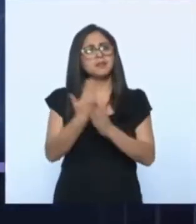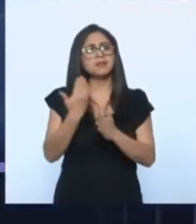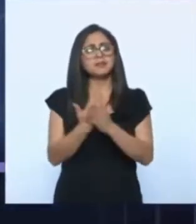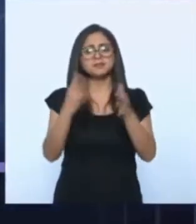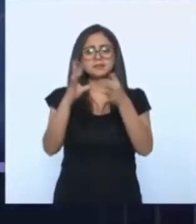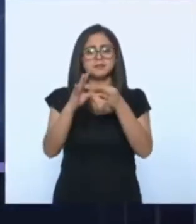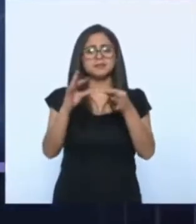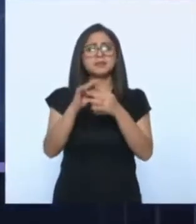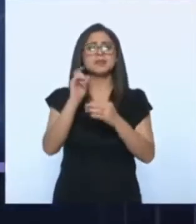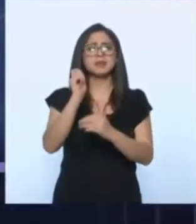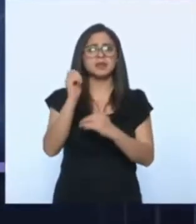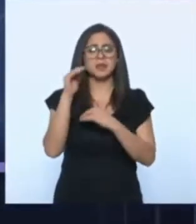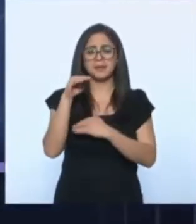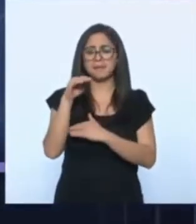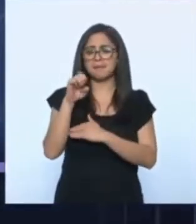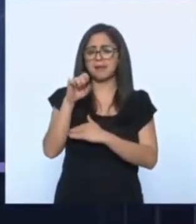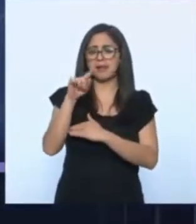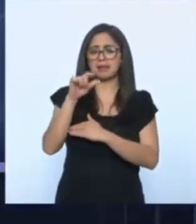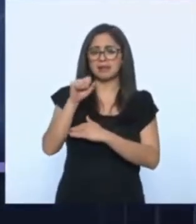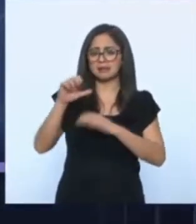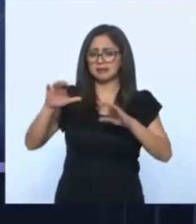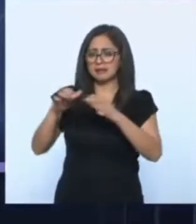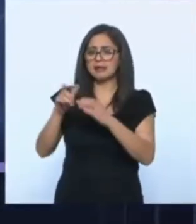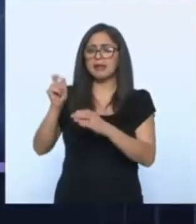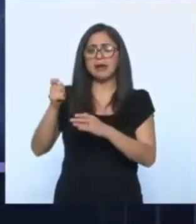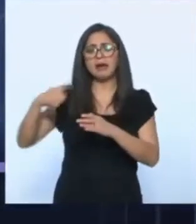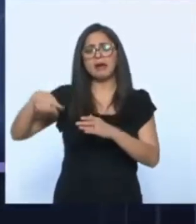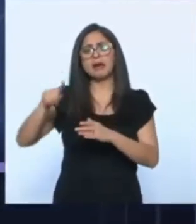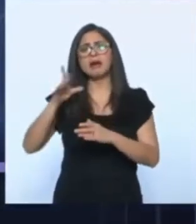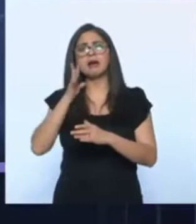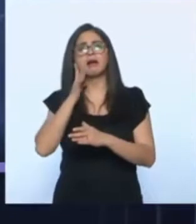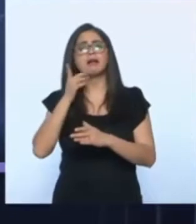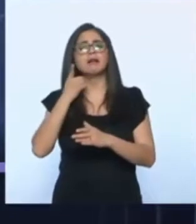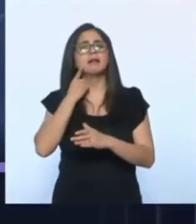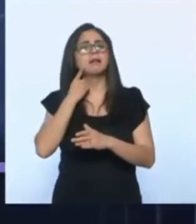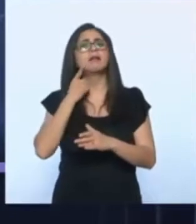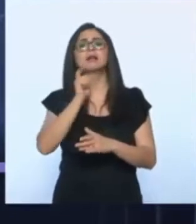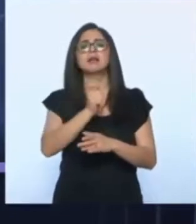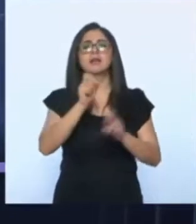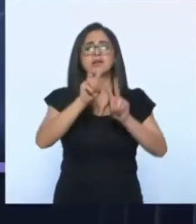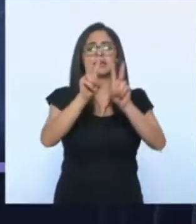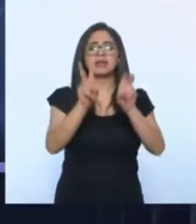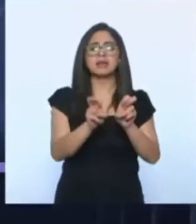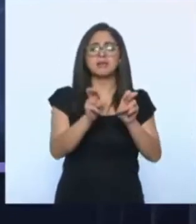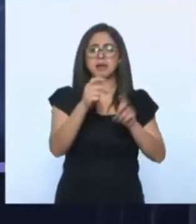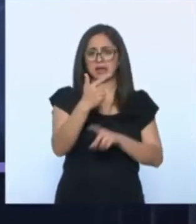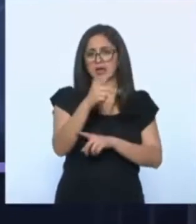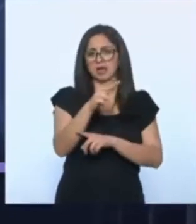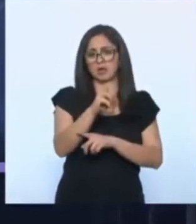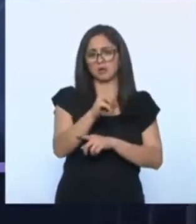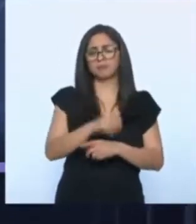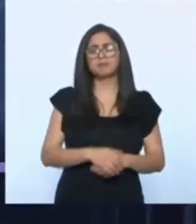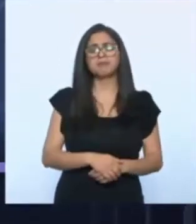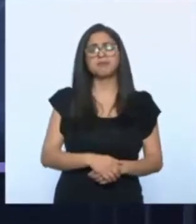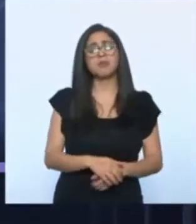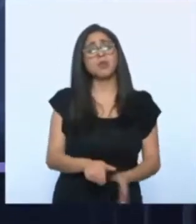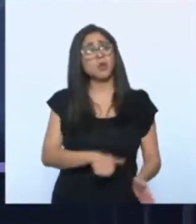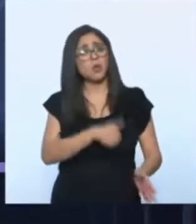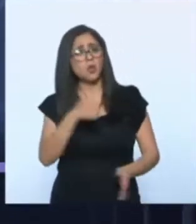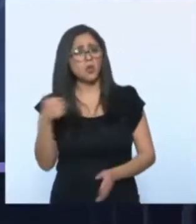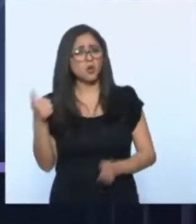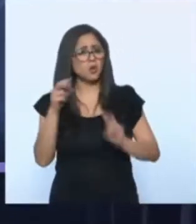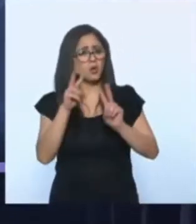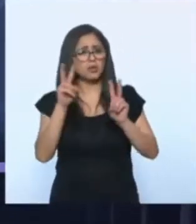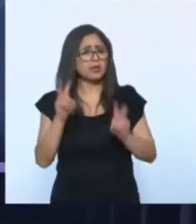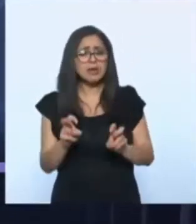del Congreso de la Ciudad de México en materia de género, pero también vamos a hablar de otro tema que está pendiente, mire usted, desde